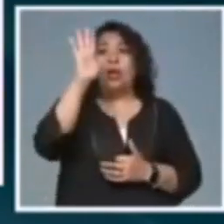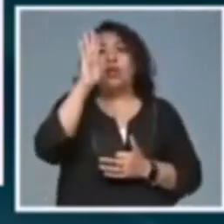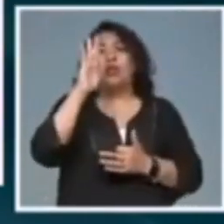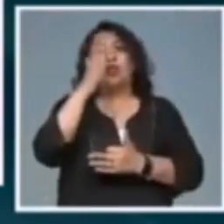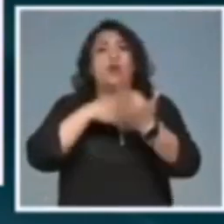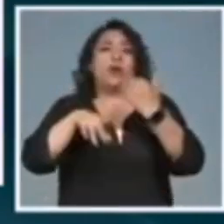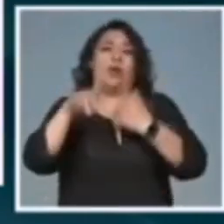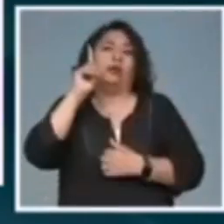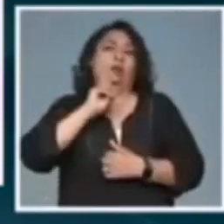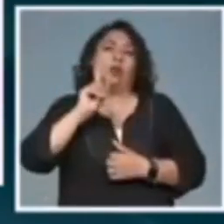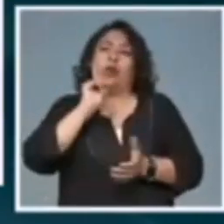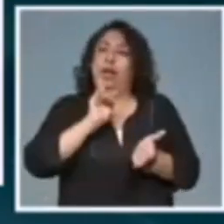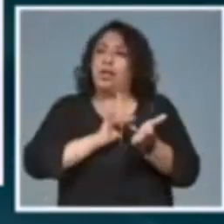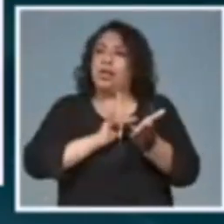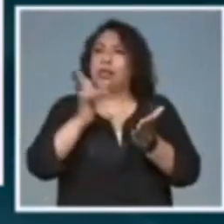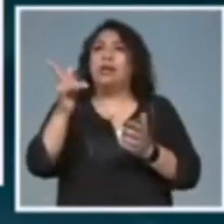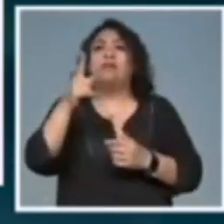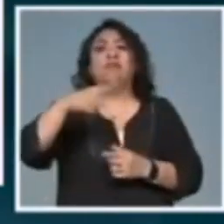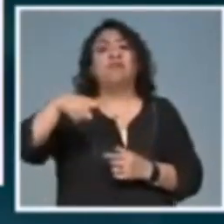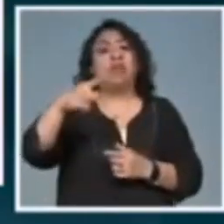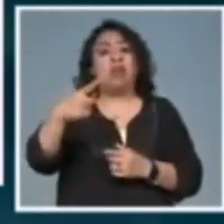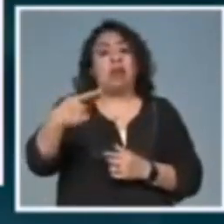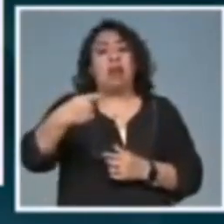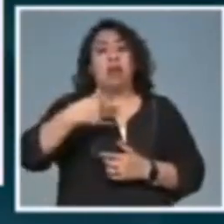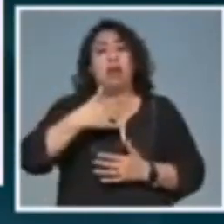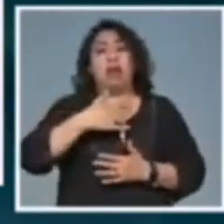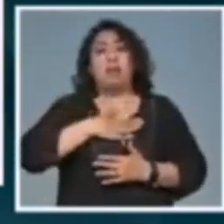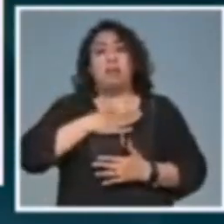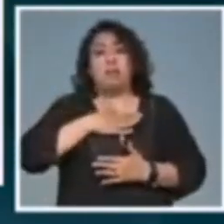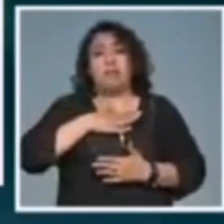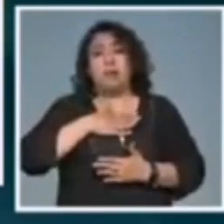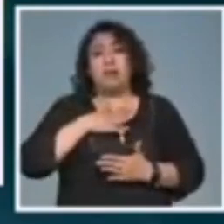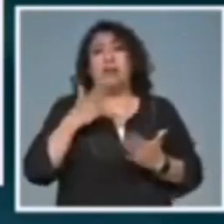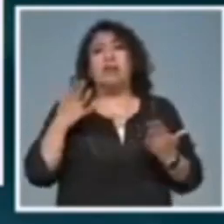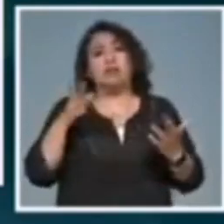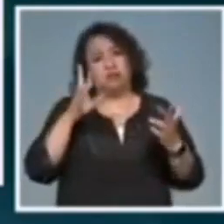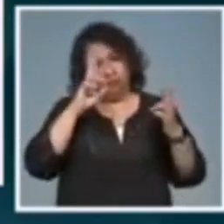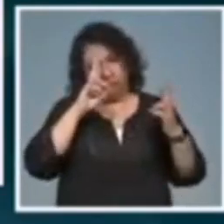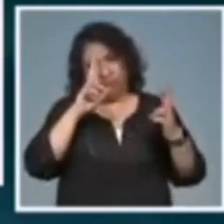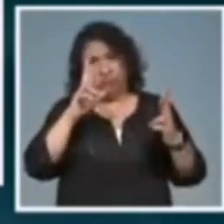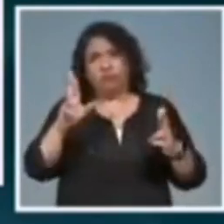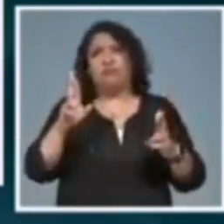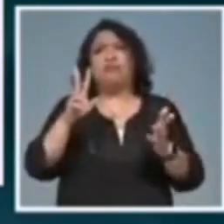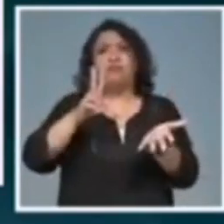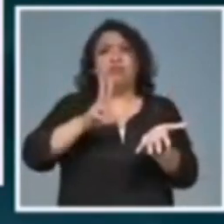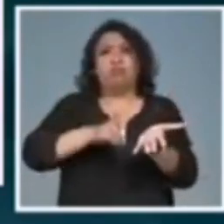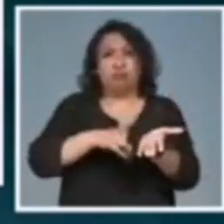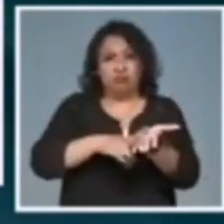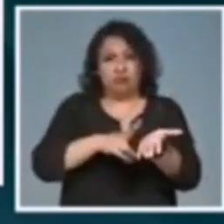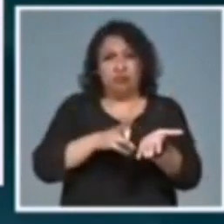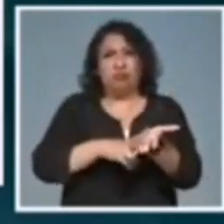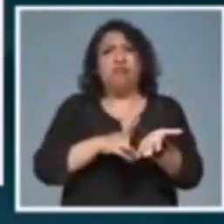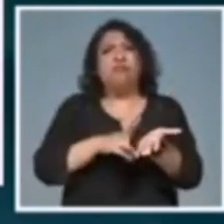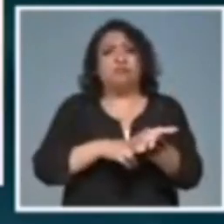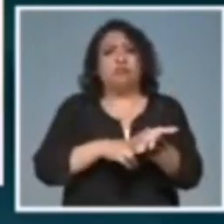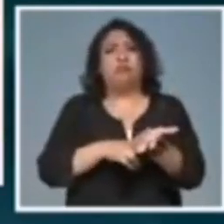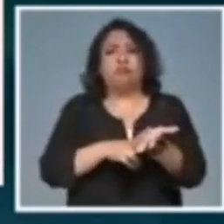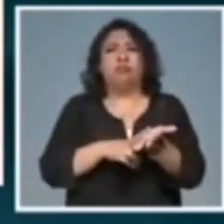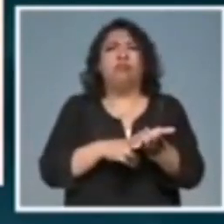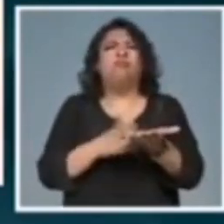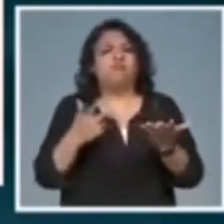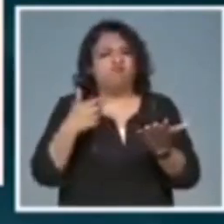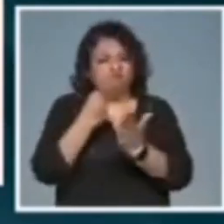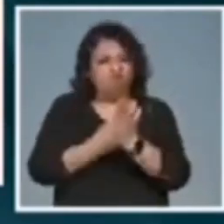las mujeres que imprimieron en mí el respeto, el valor